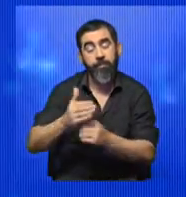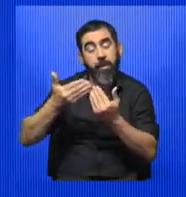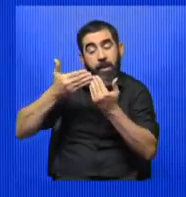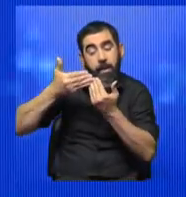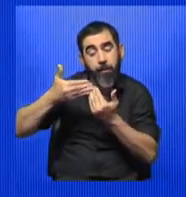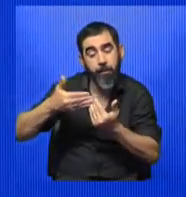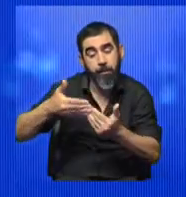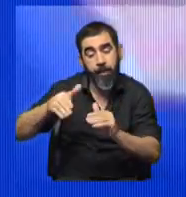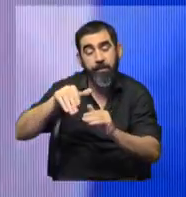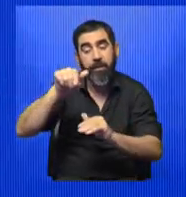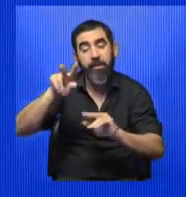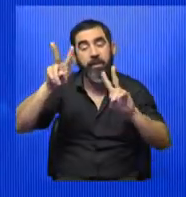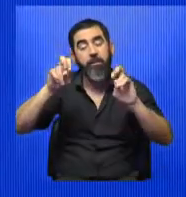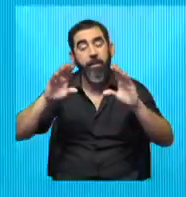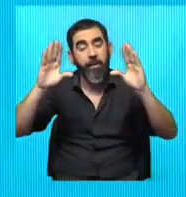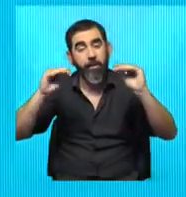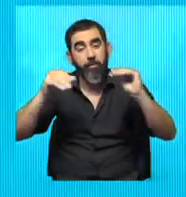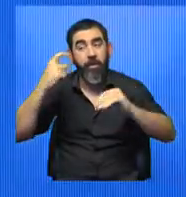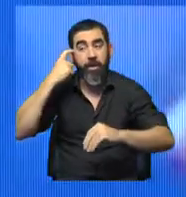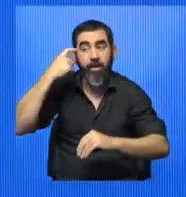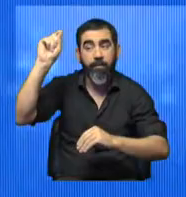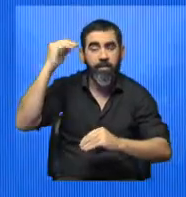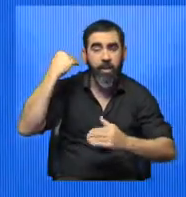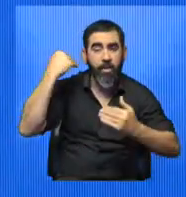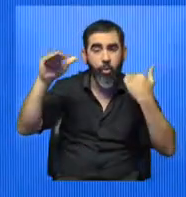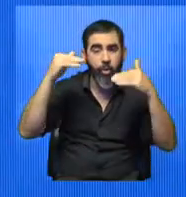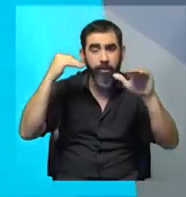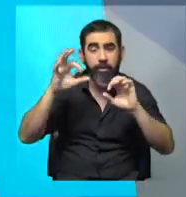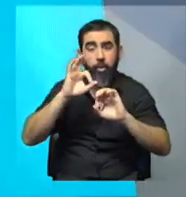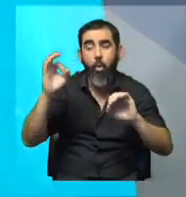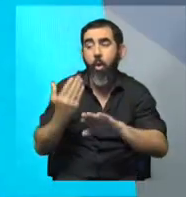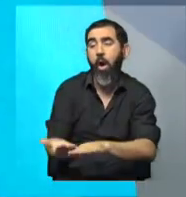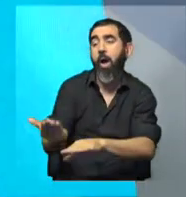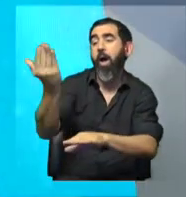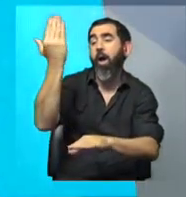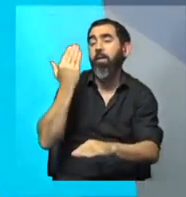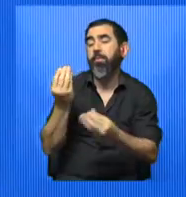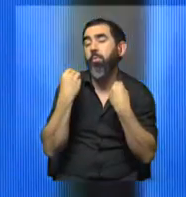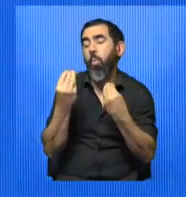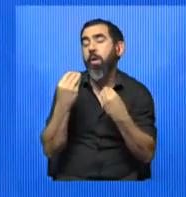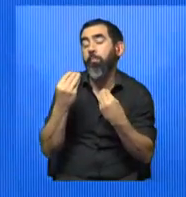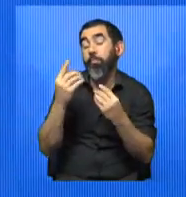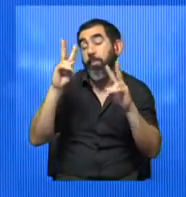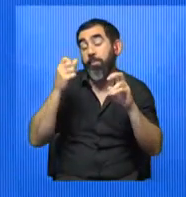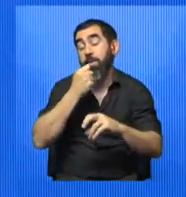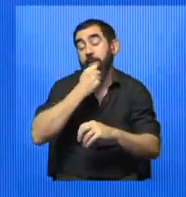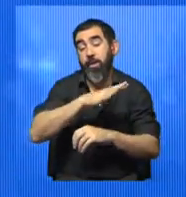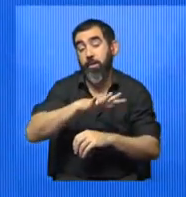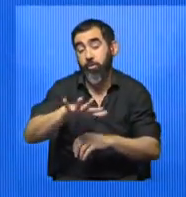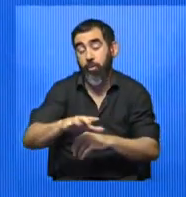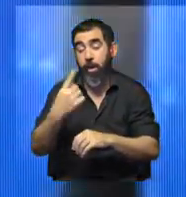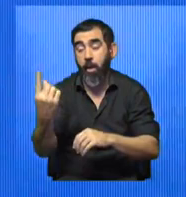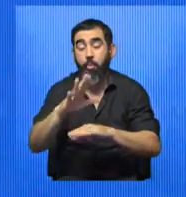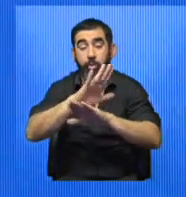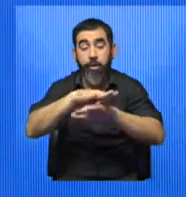preguntar, ¿esa nocturnidad la inventan nuestros adolescentes o viene de antes, en términos de la historia de cada niño